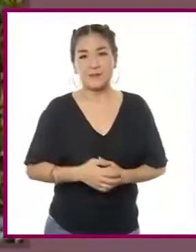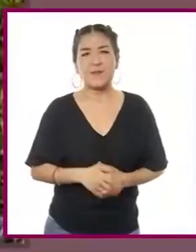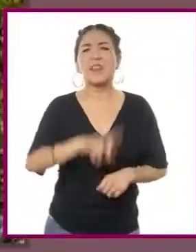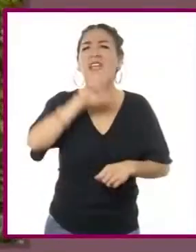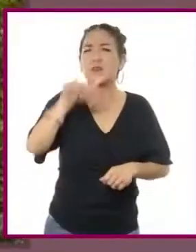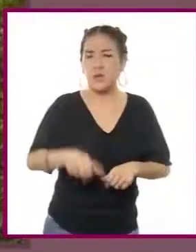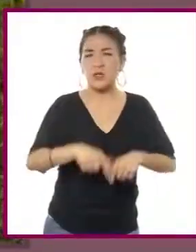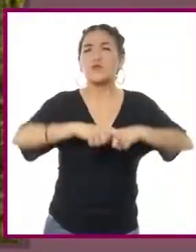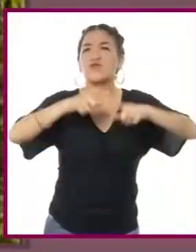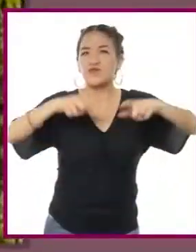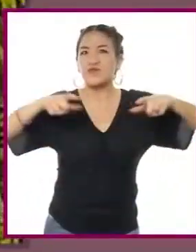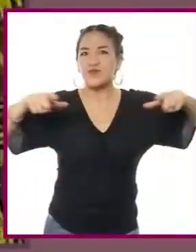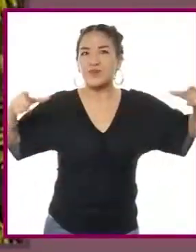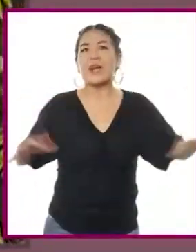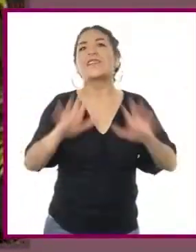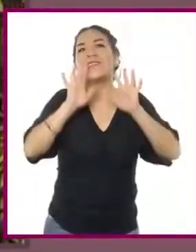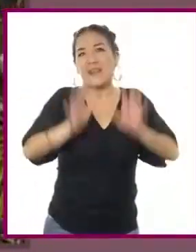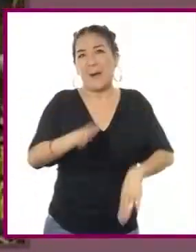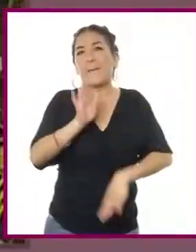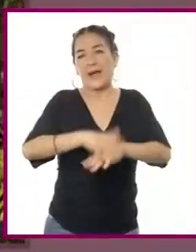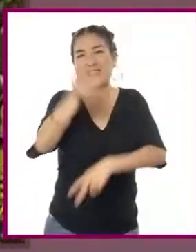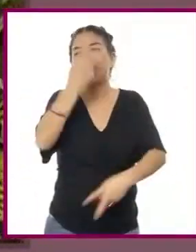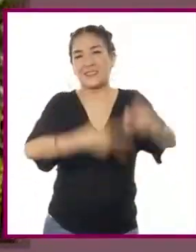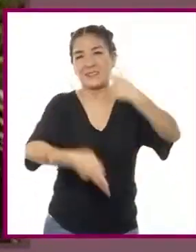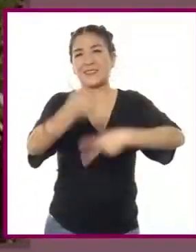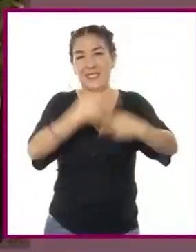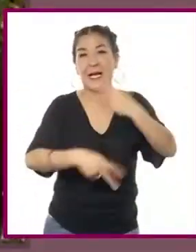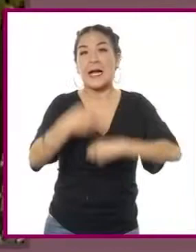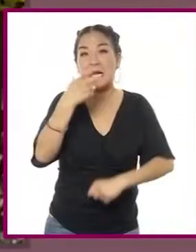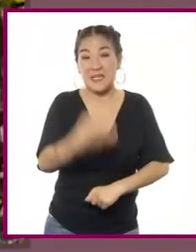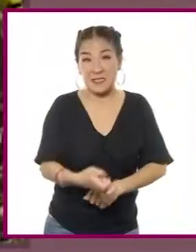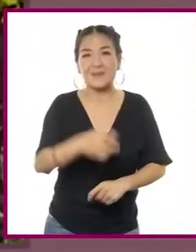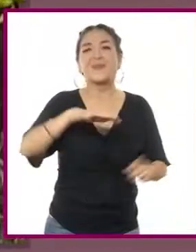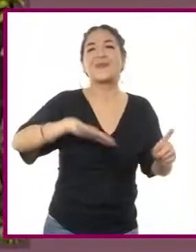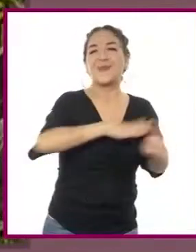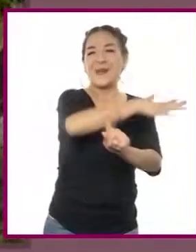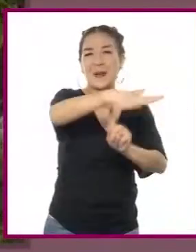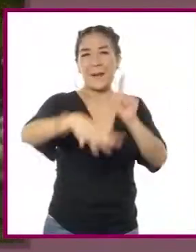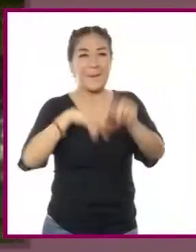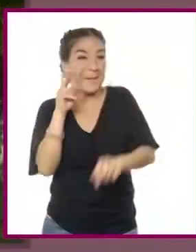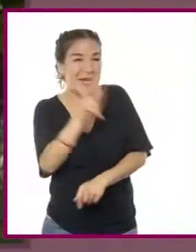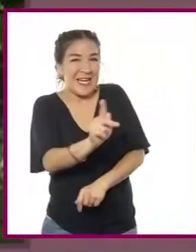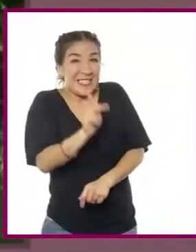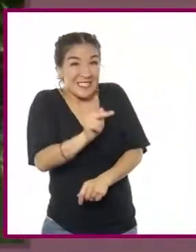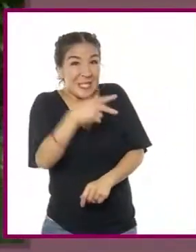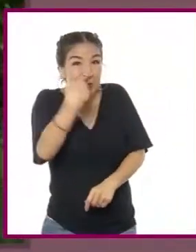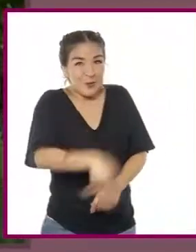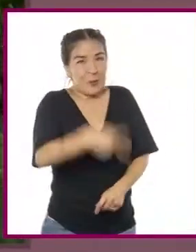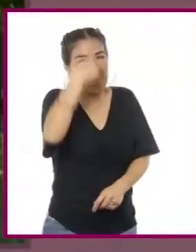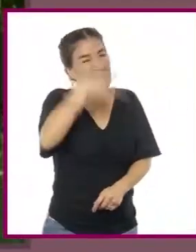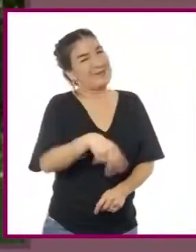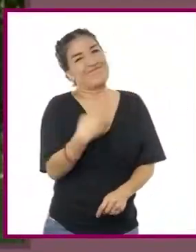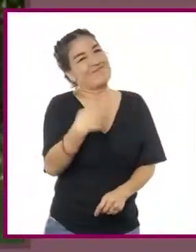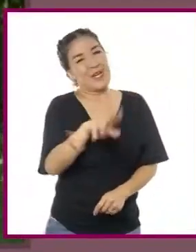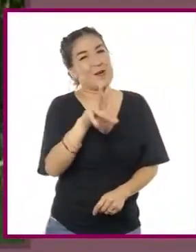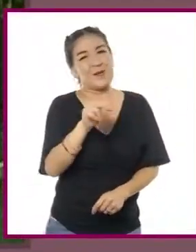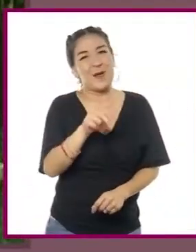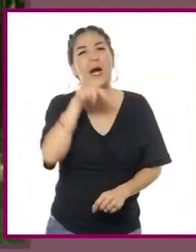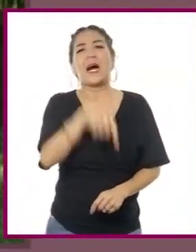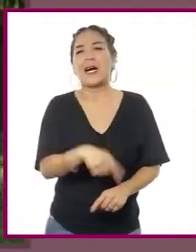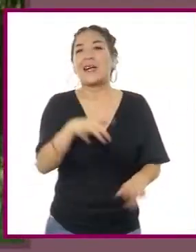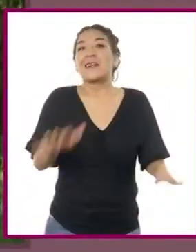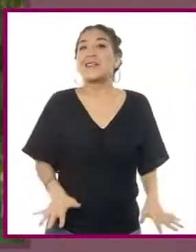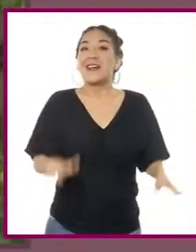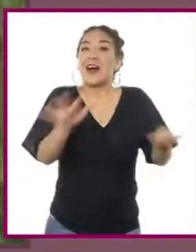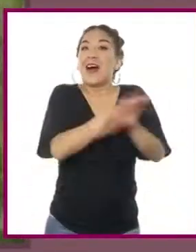extendió extraordinariamente y pues nos crea un paisaje netamente mexicano, pero el paisaje netamente mexicano es un paisaje producto del